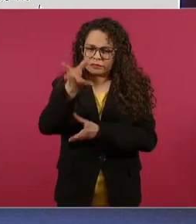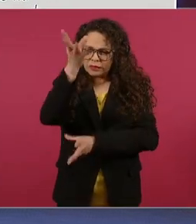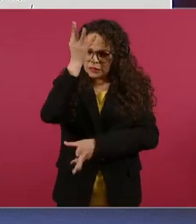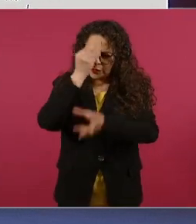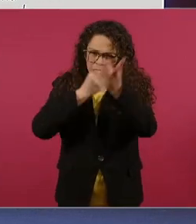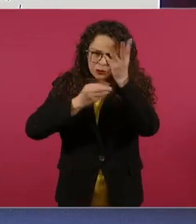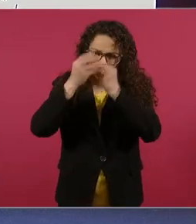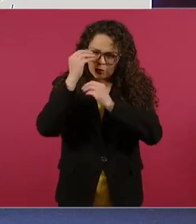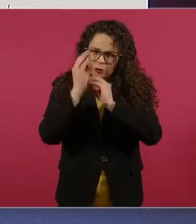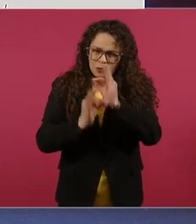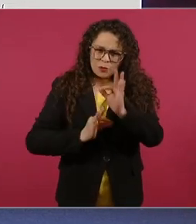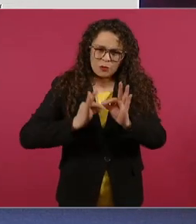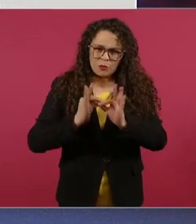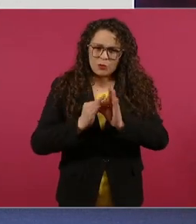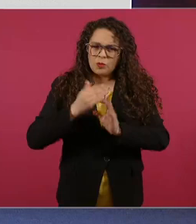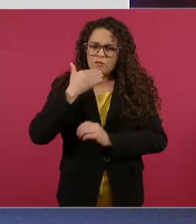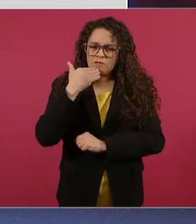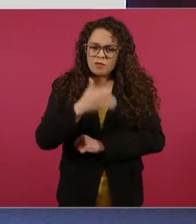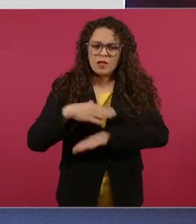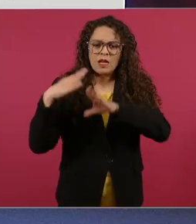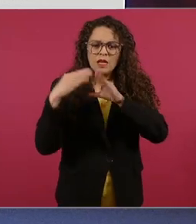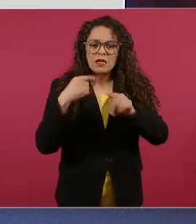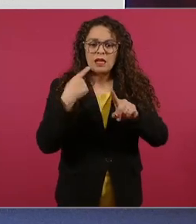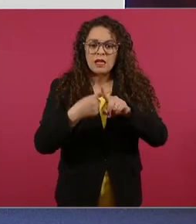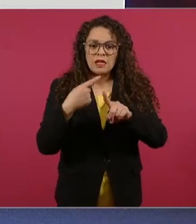por el Comando Norte.